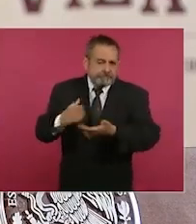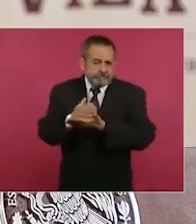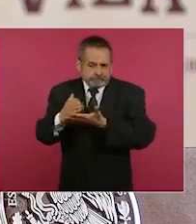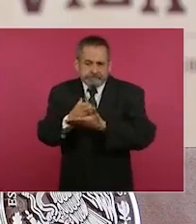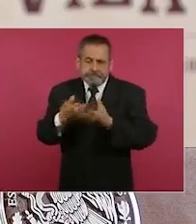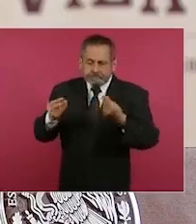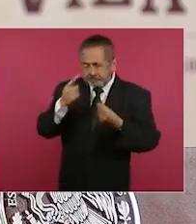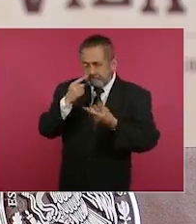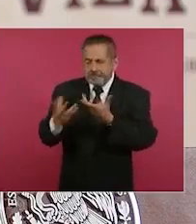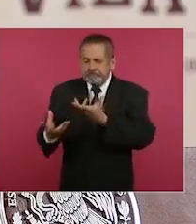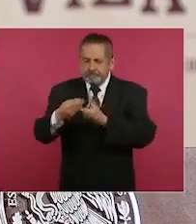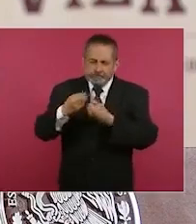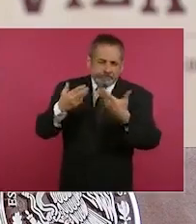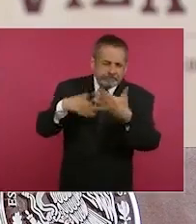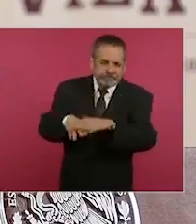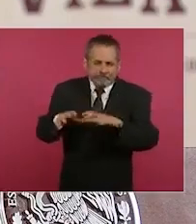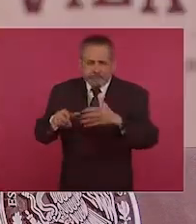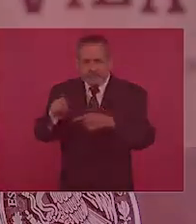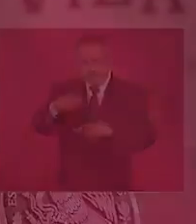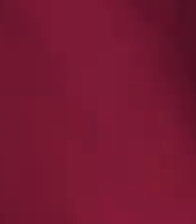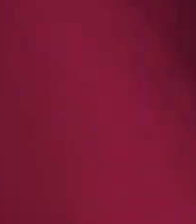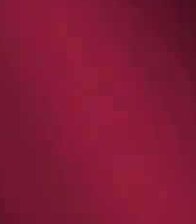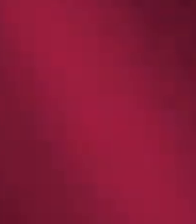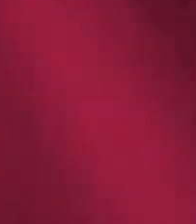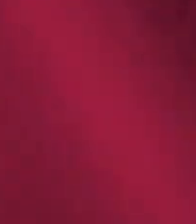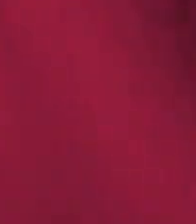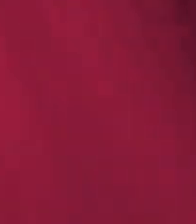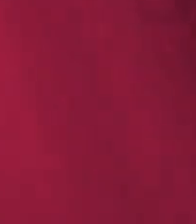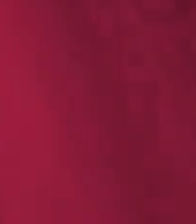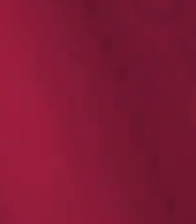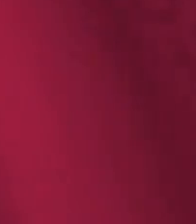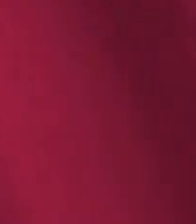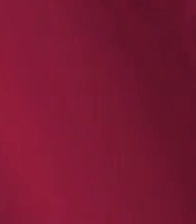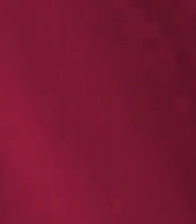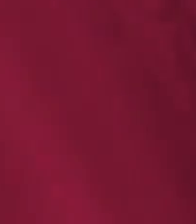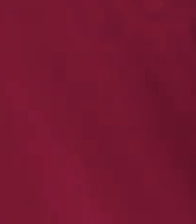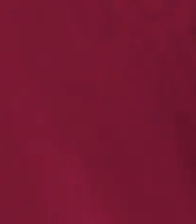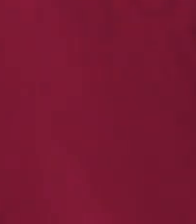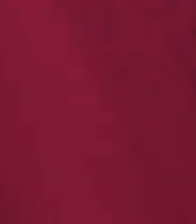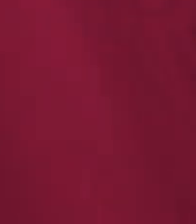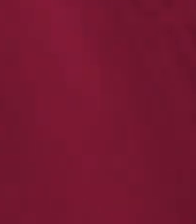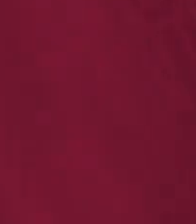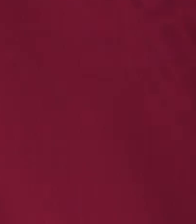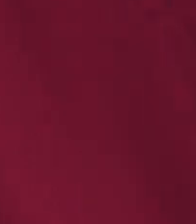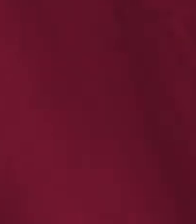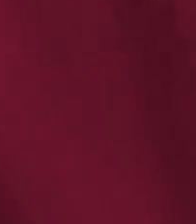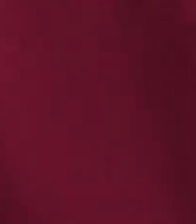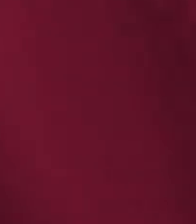inclusión para estas familias. Gobierno de México.